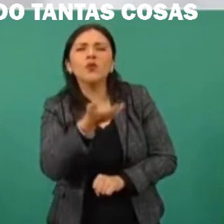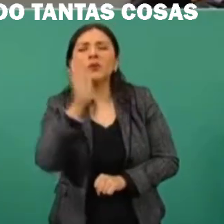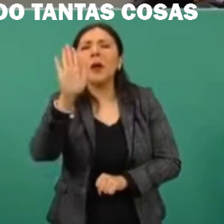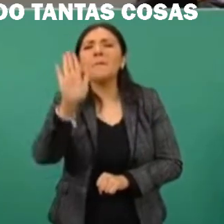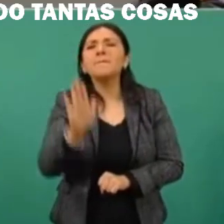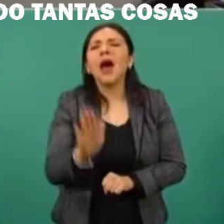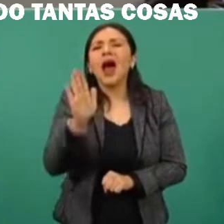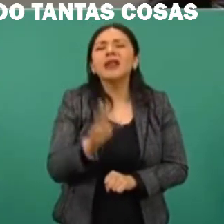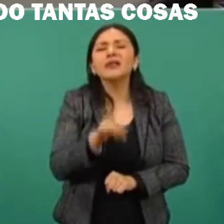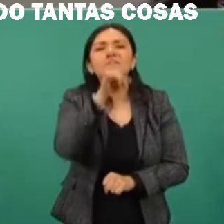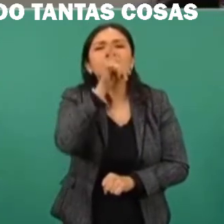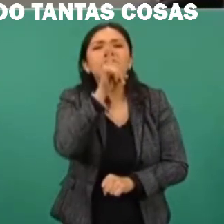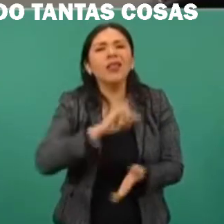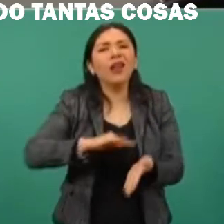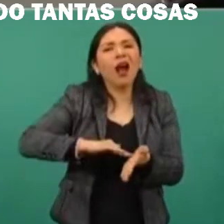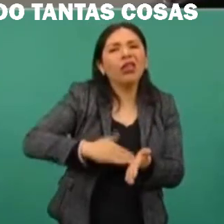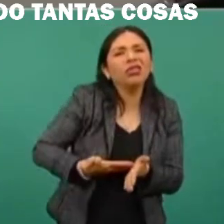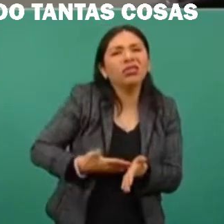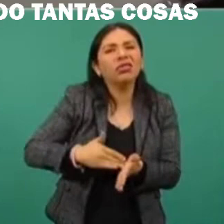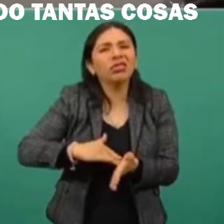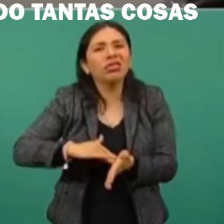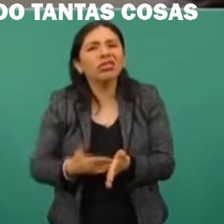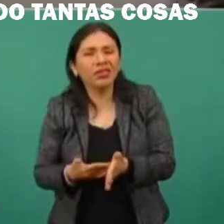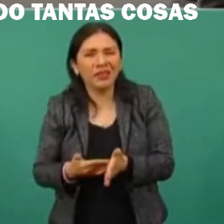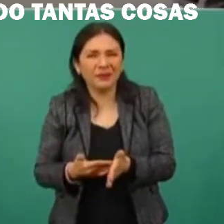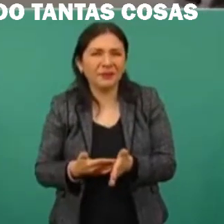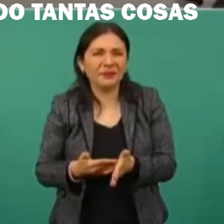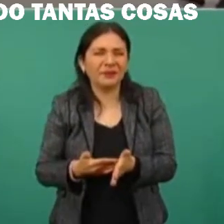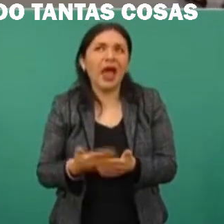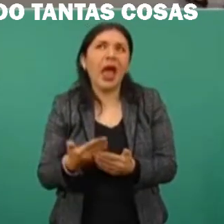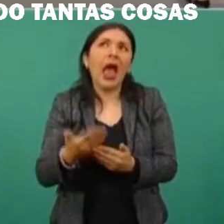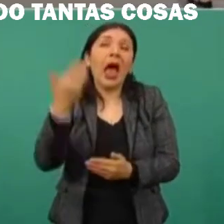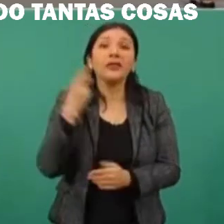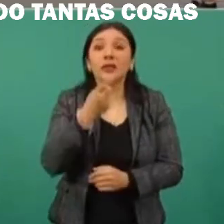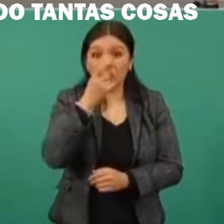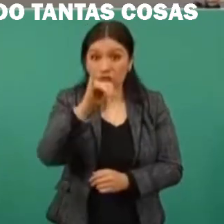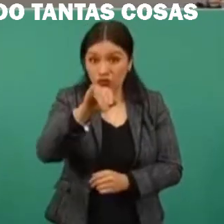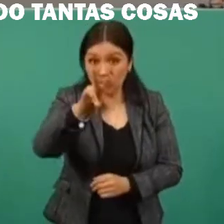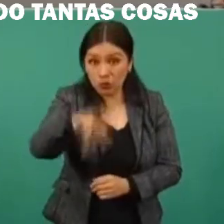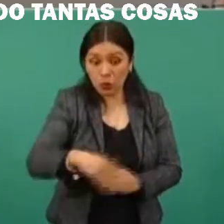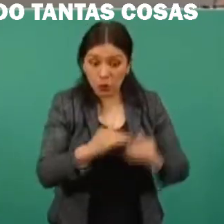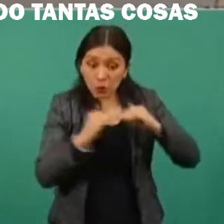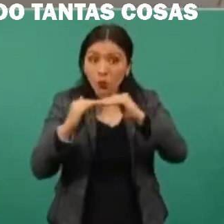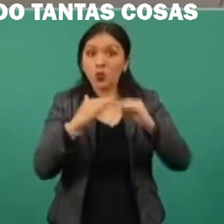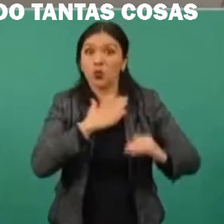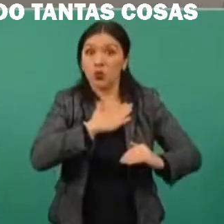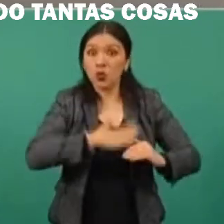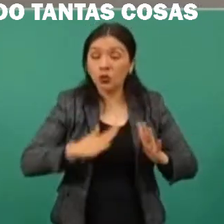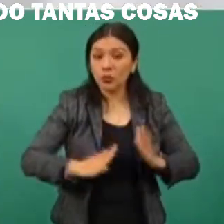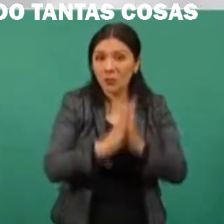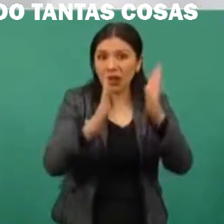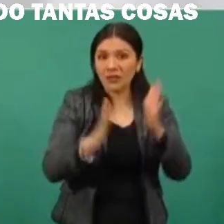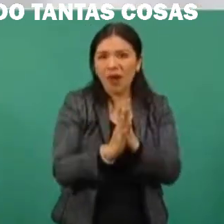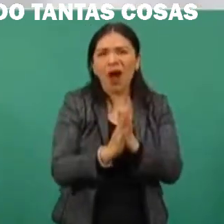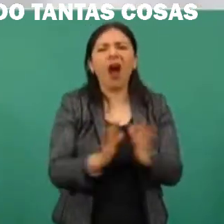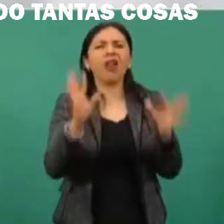simulación. Se hablaba de democracia en el